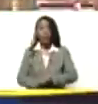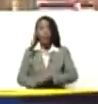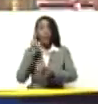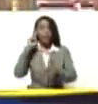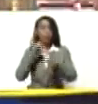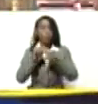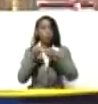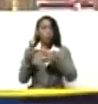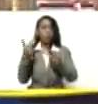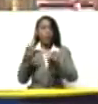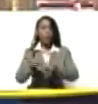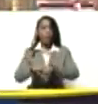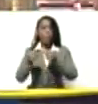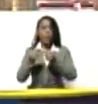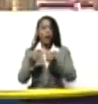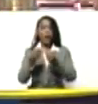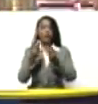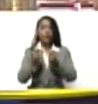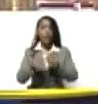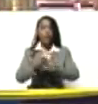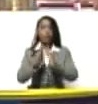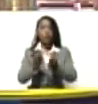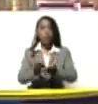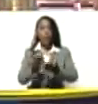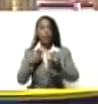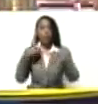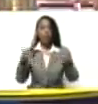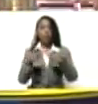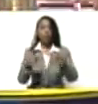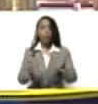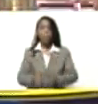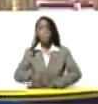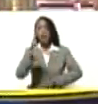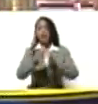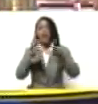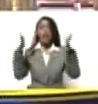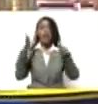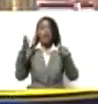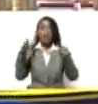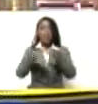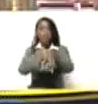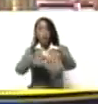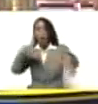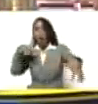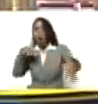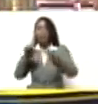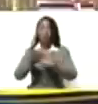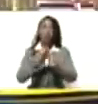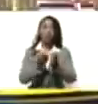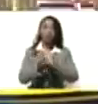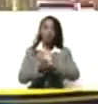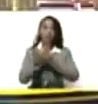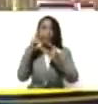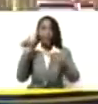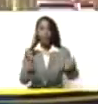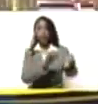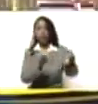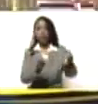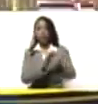el récord mundial de la orquesta más grande del mundo ya de por si